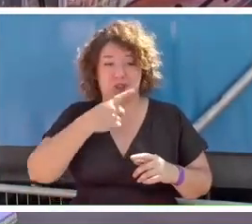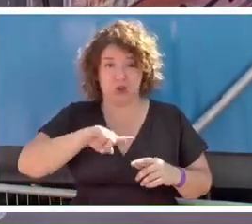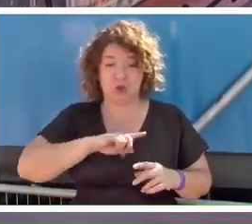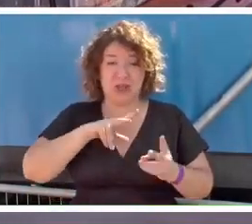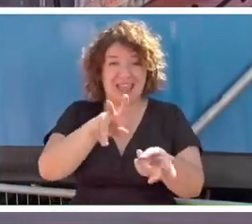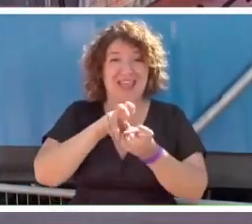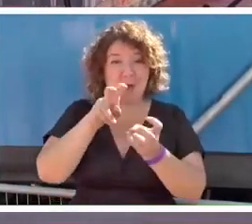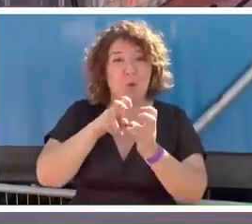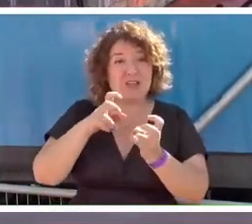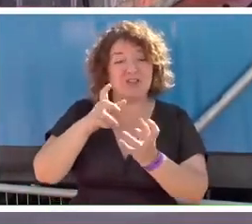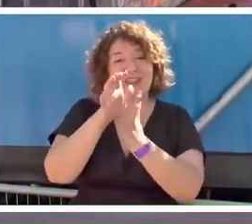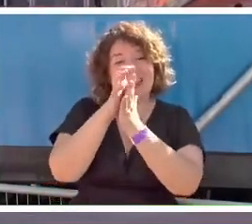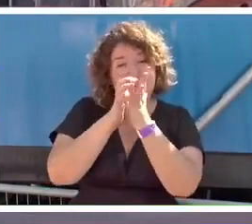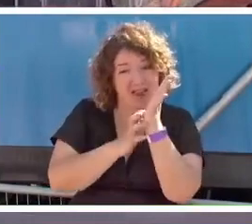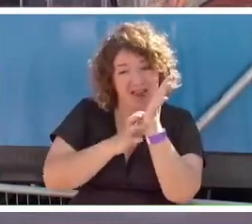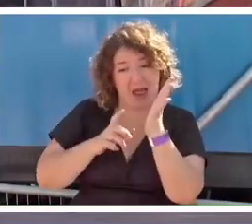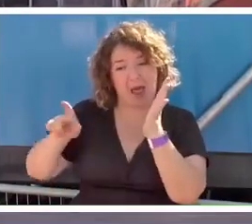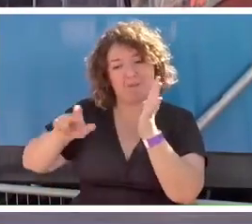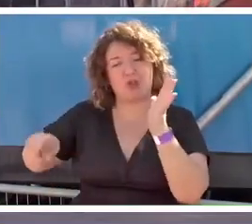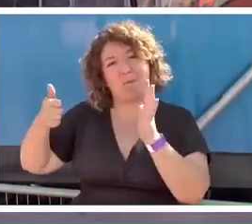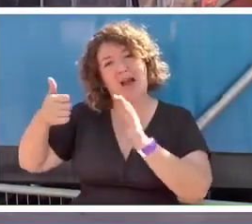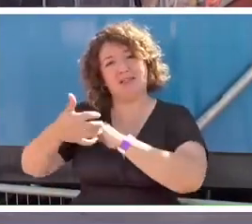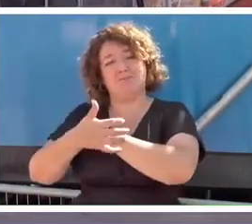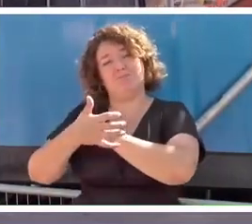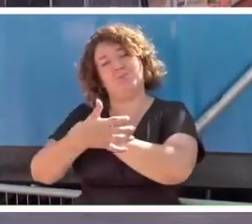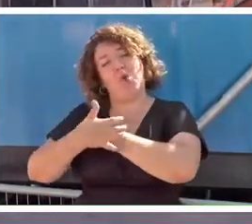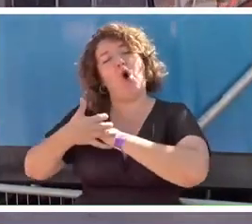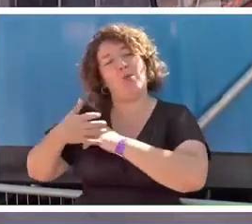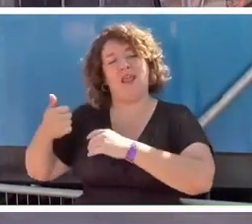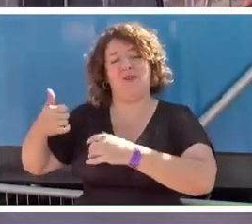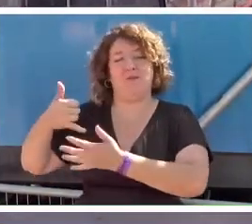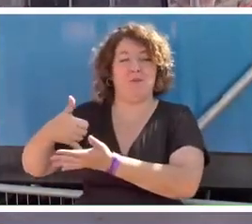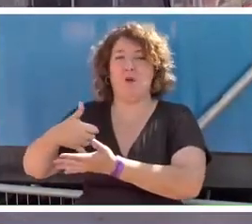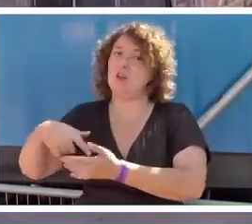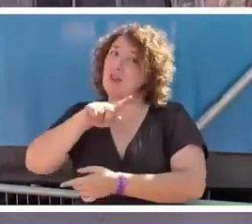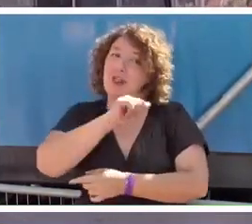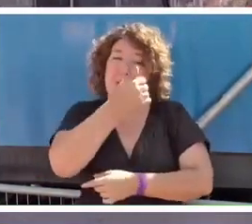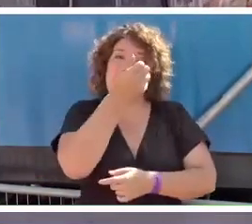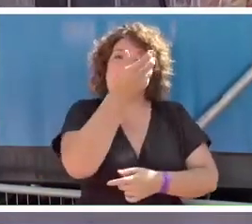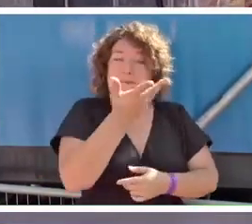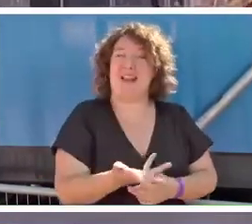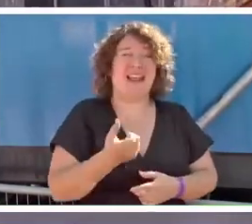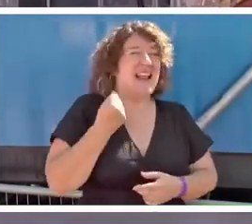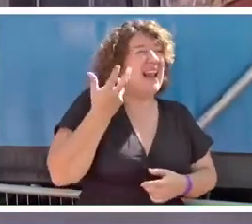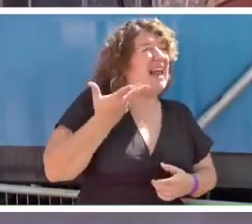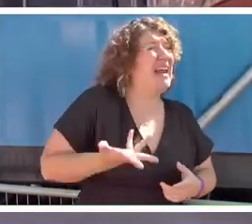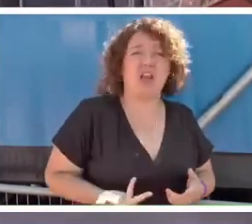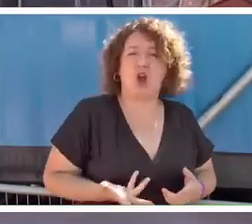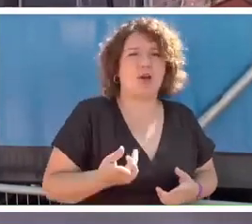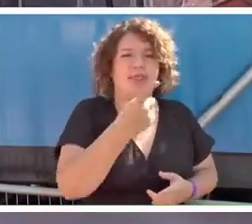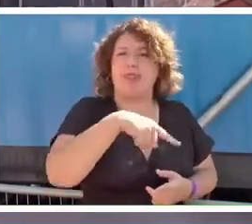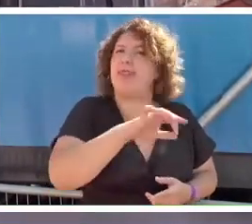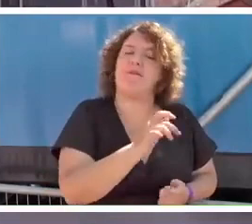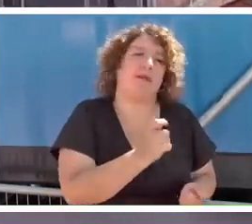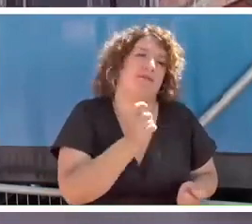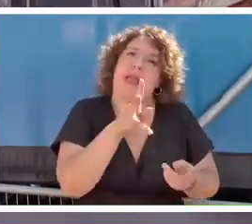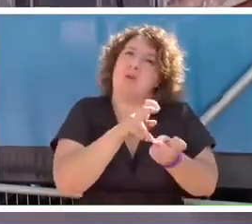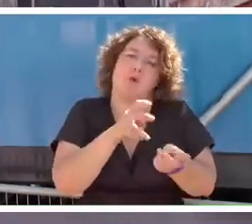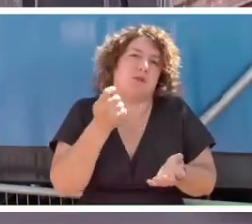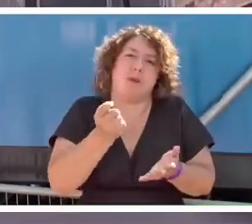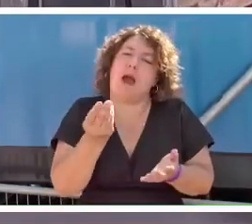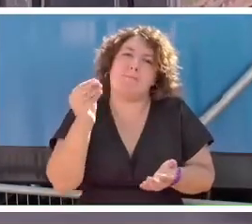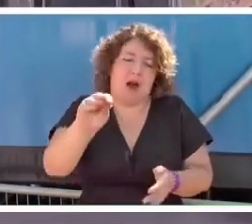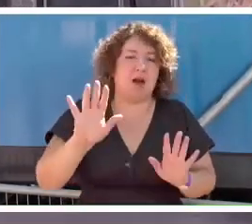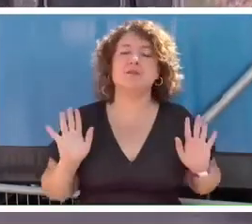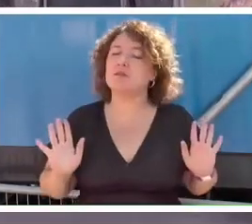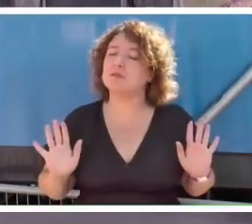los impuestos a los que menos tienen, los que más tienen, los hiperricos, tienen que aportar más.